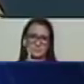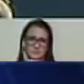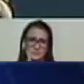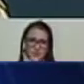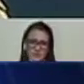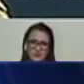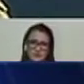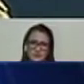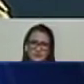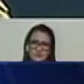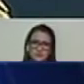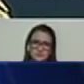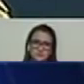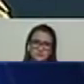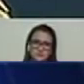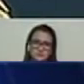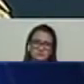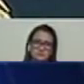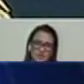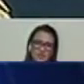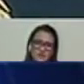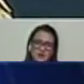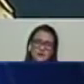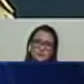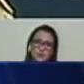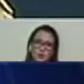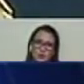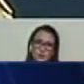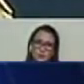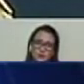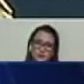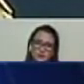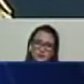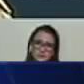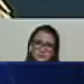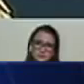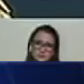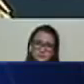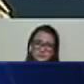No, que si se unen Falcón y Bertucci le ganan a Maduro. Le sacaron